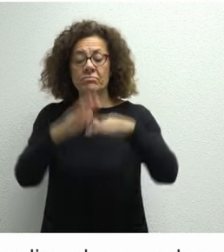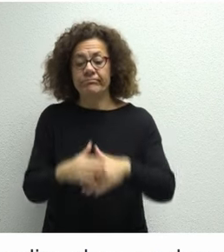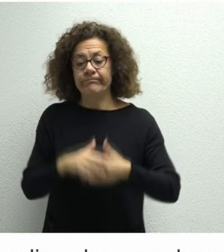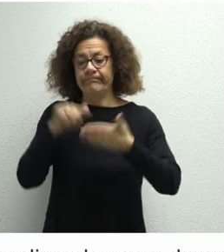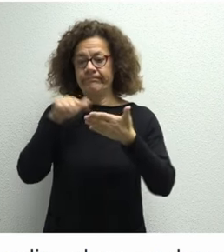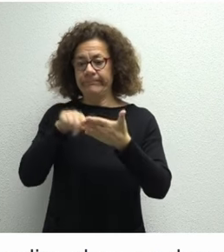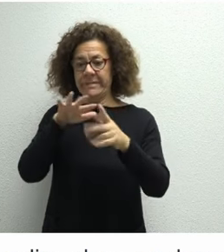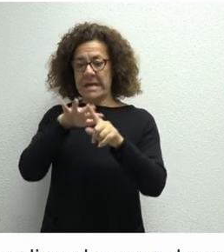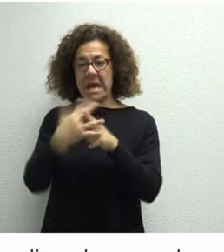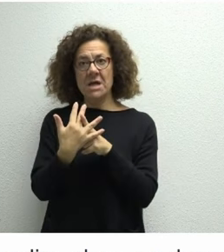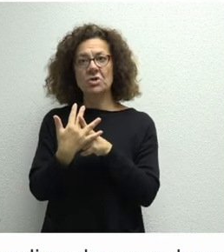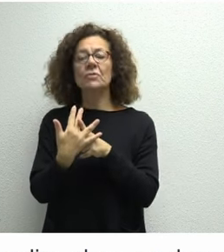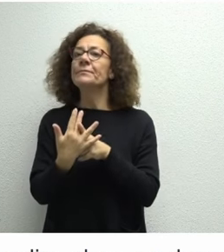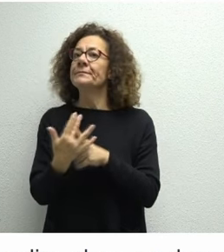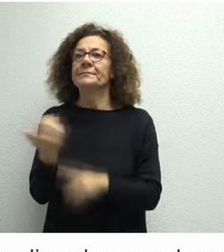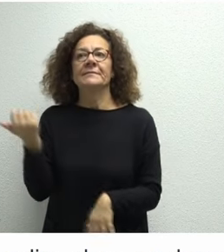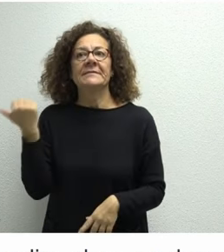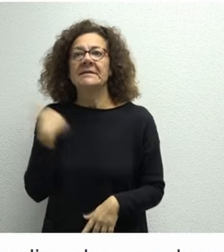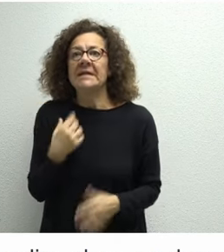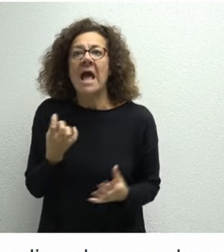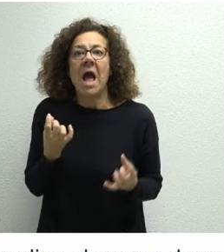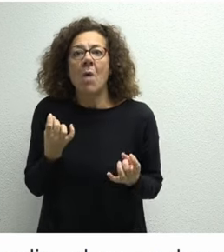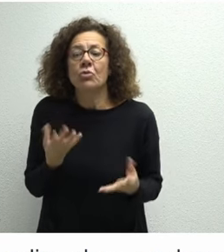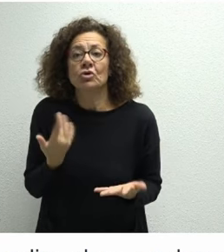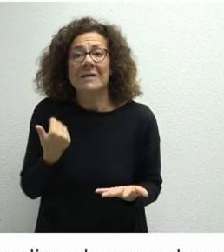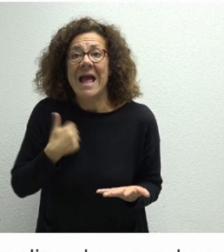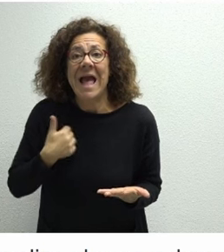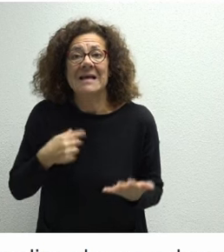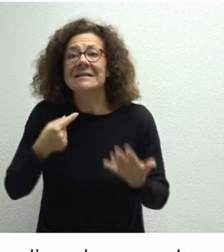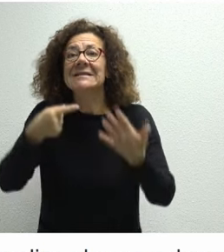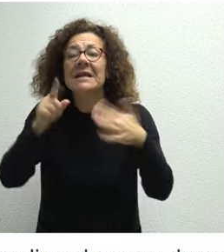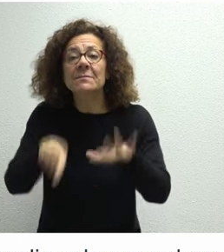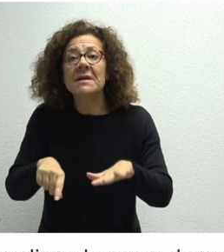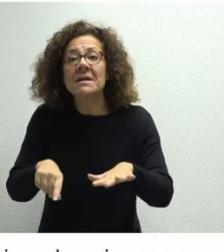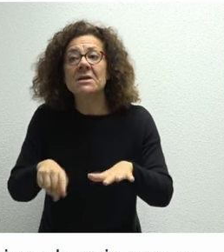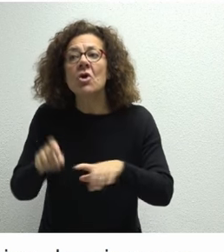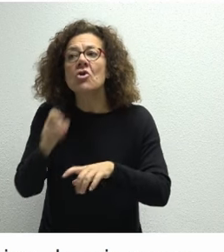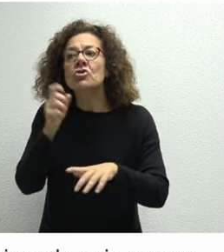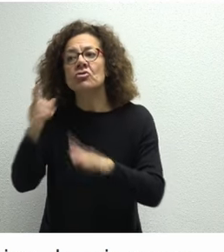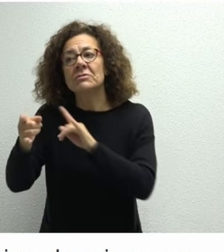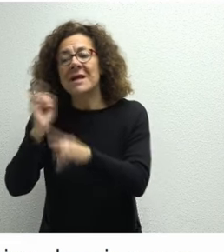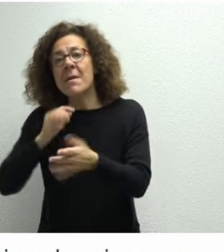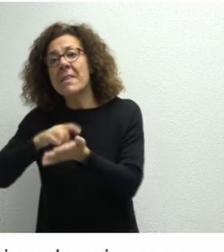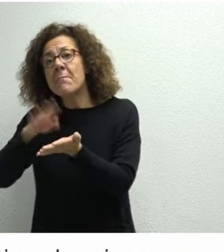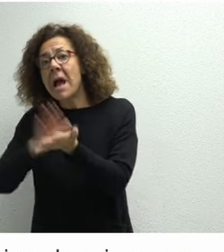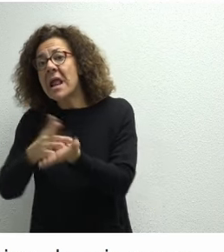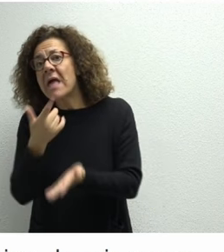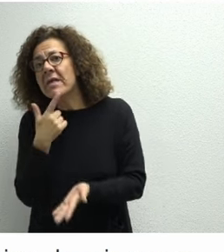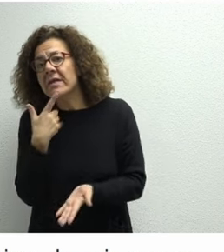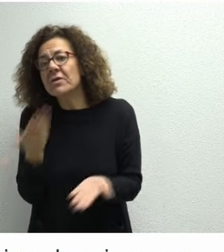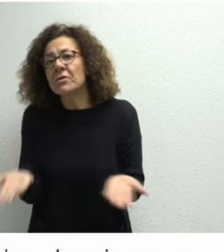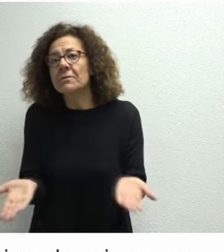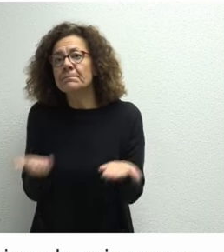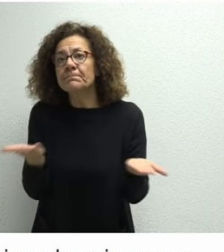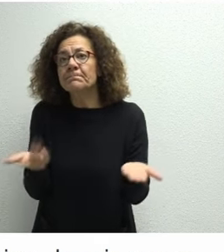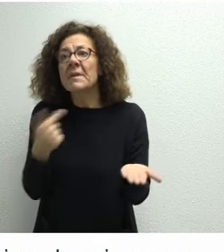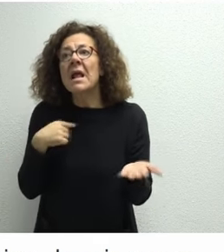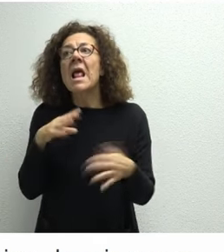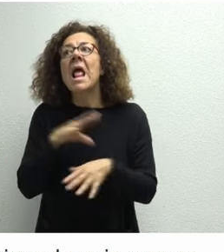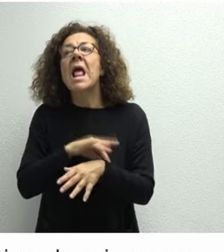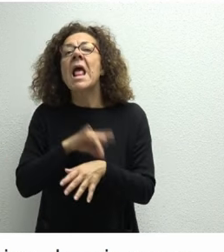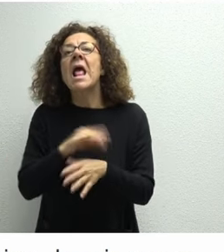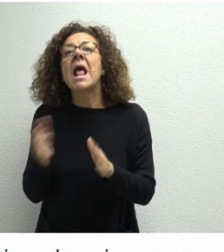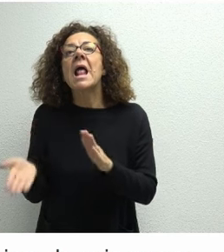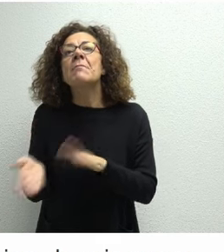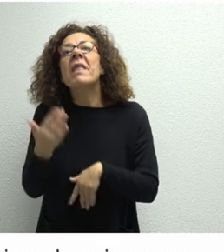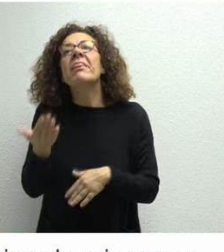eh está ya pues a punto de cumplir los se meses y nos llaman desde San Juan de Dios de Málaga diciéndonos Que bueno que dónde va el paciente la familia dice